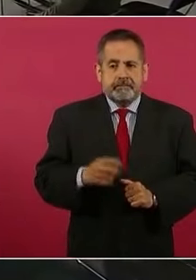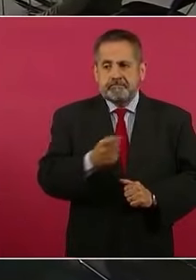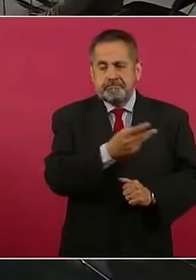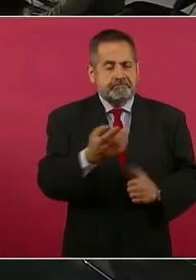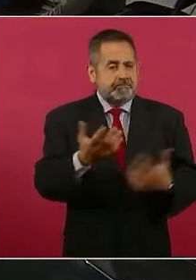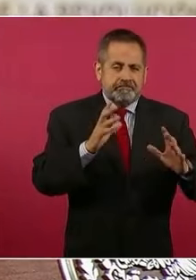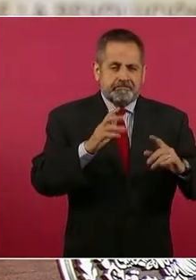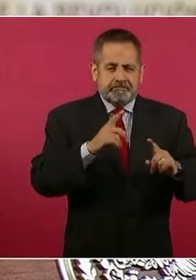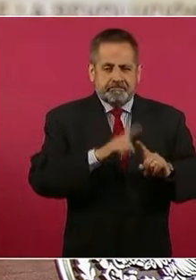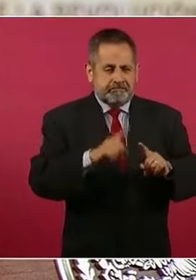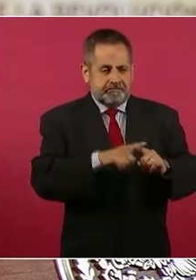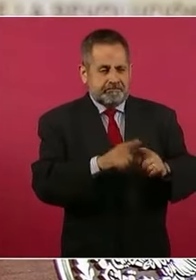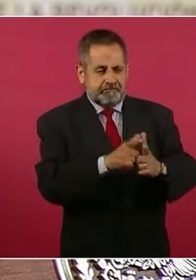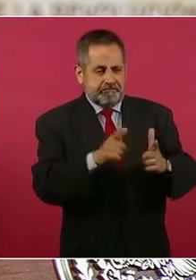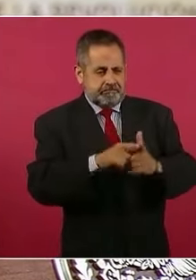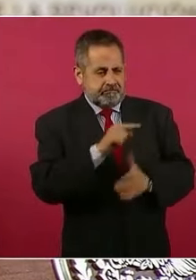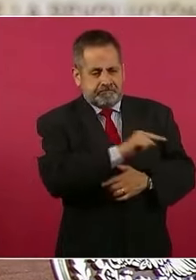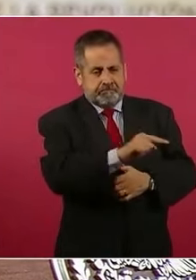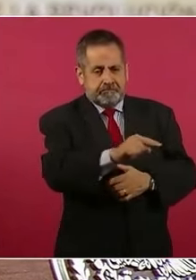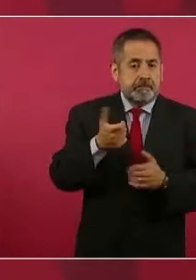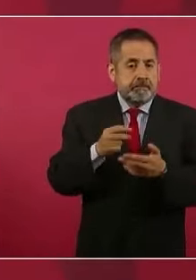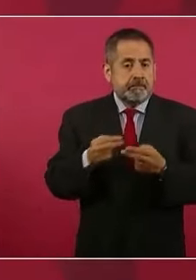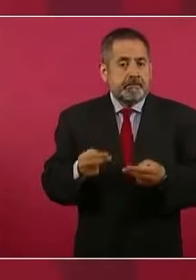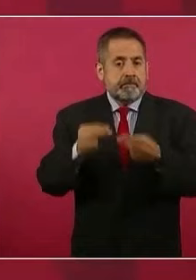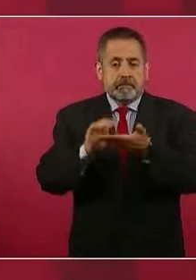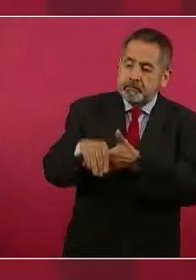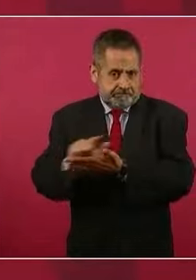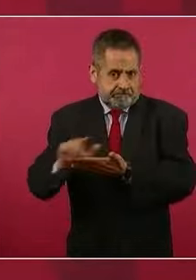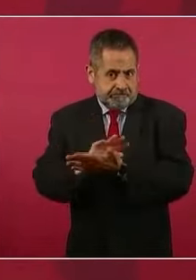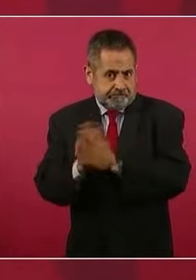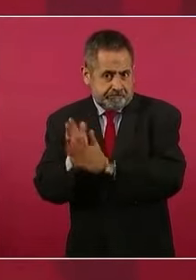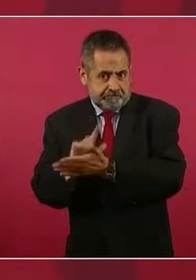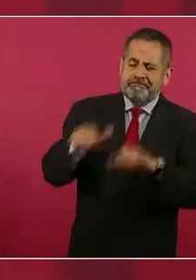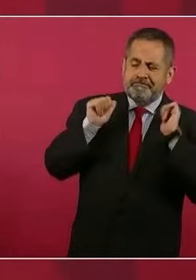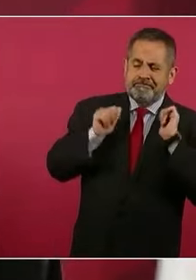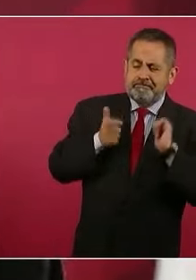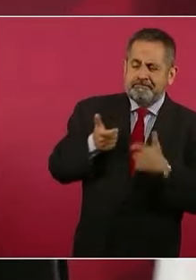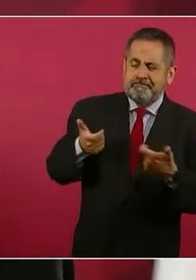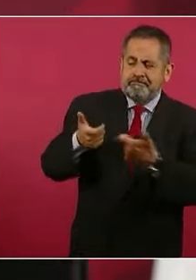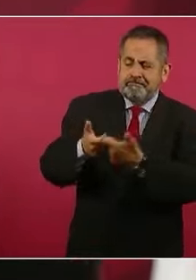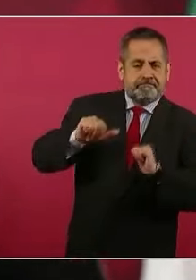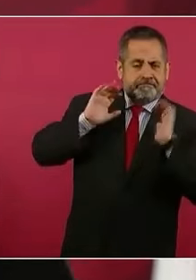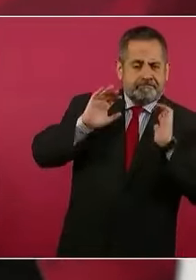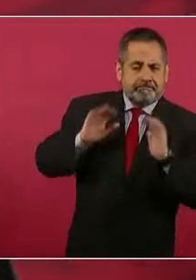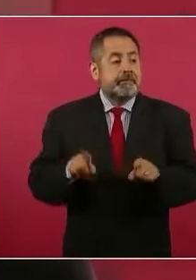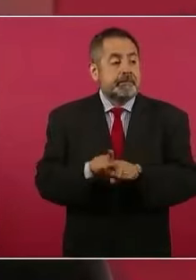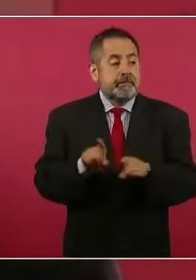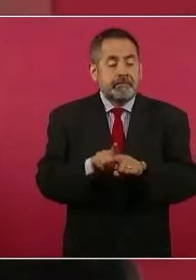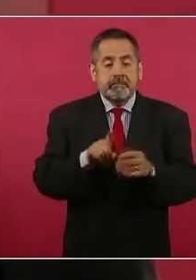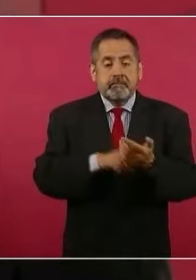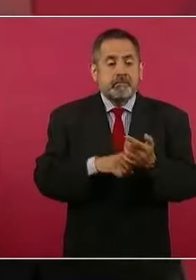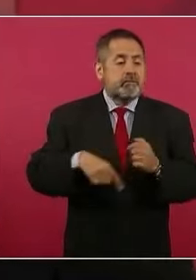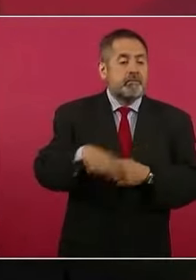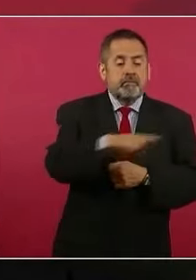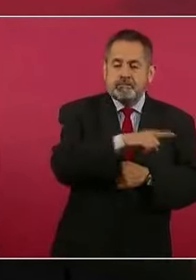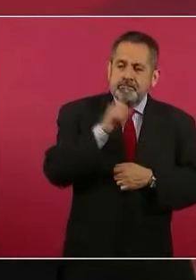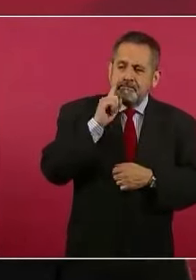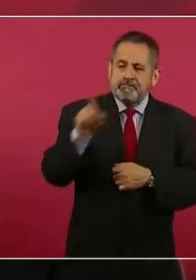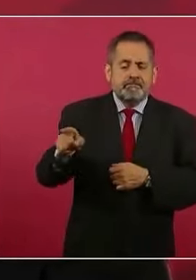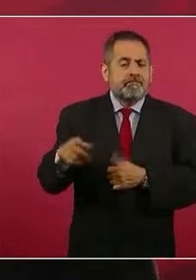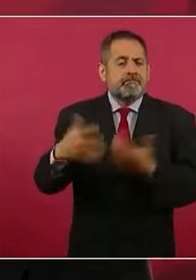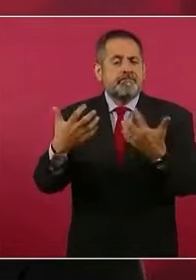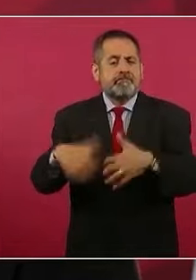empresarios, políticos, y se dejó de invertir en refinación. Lo mismo se dejó de invertir en plantas de liquefacción